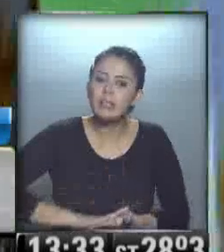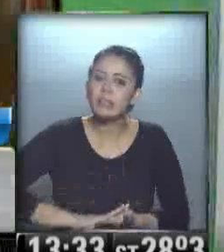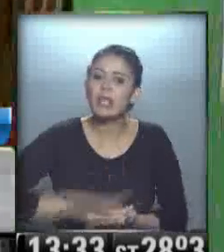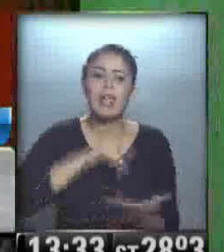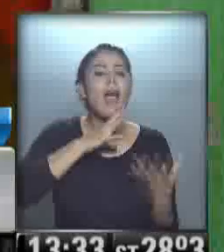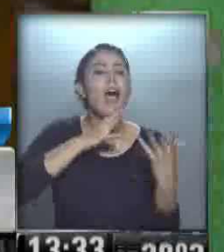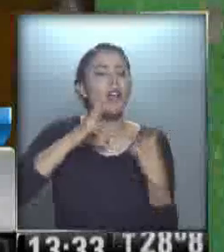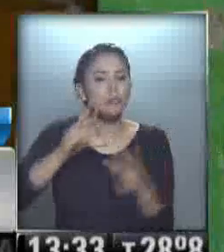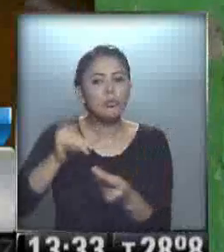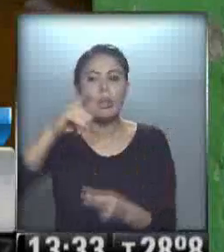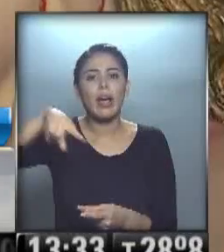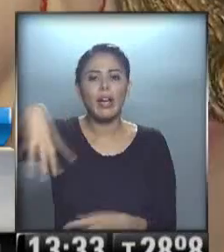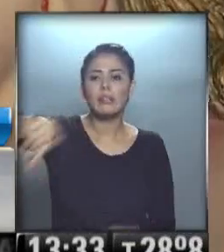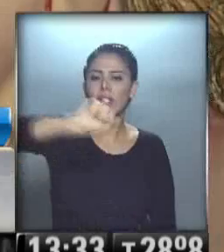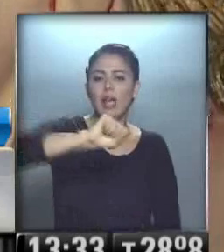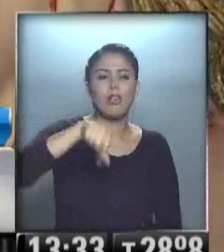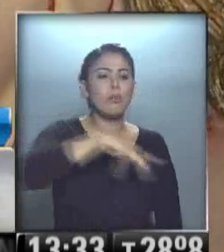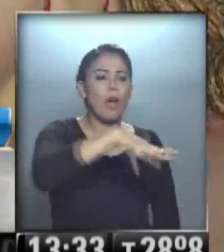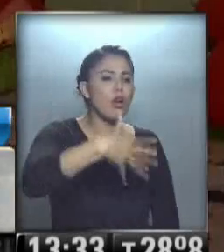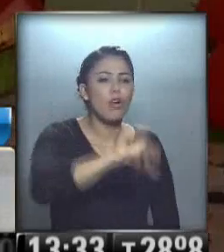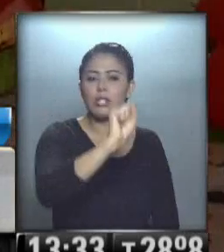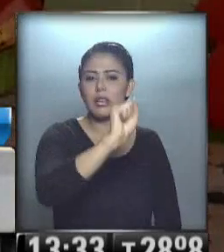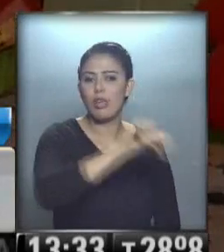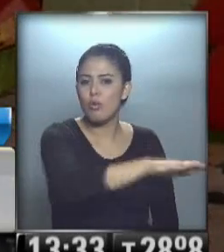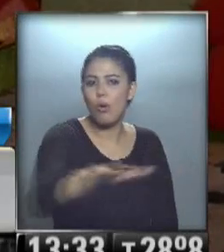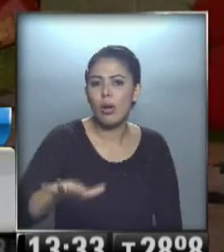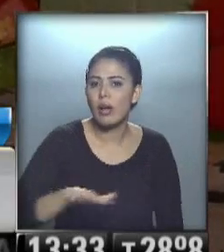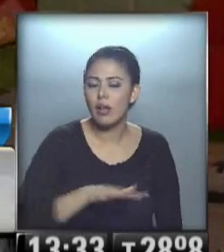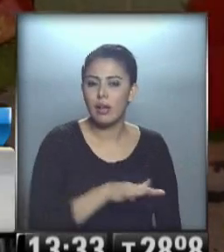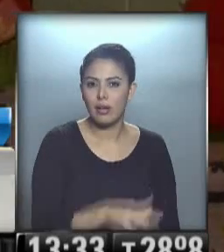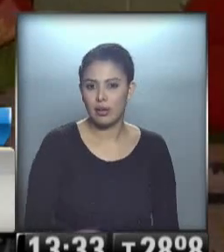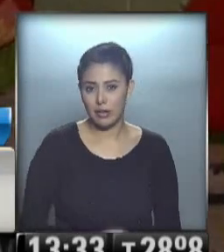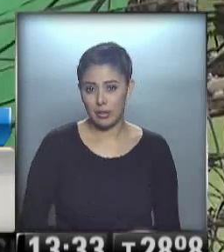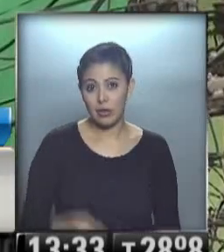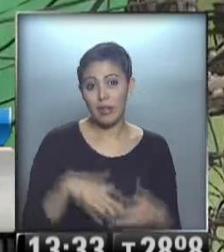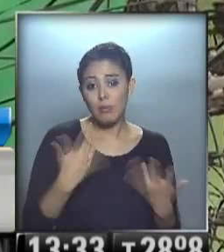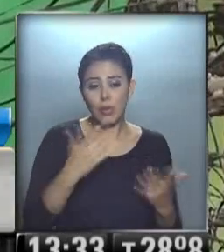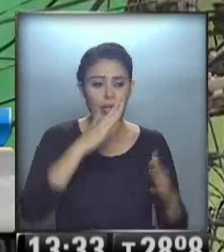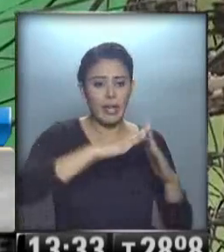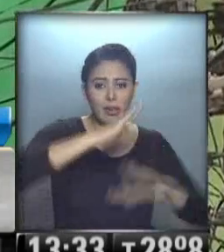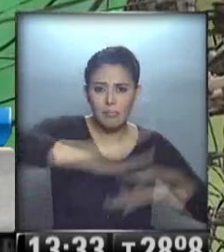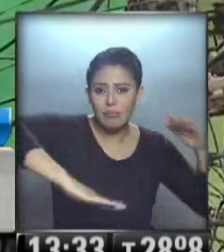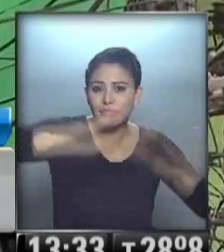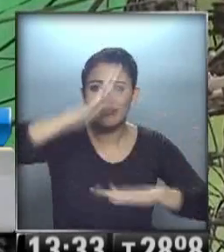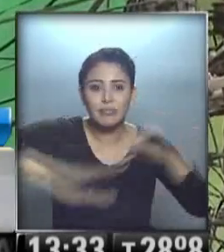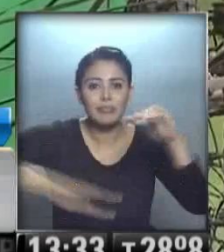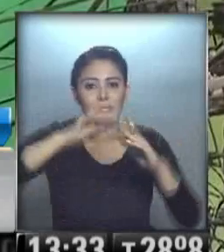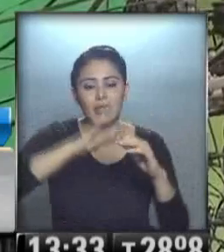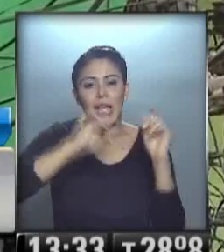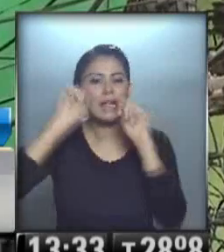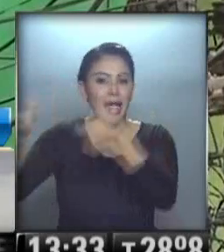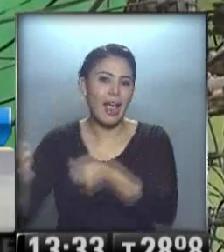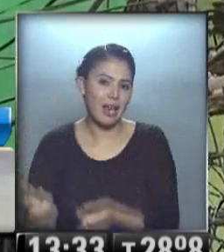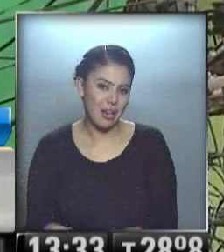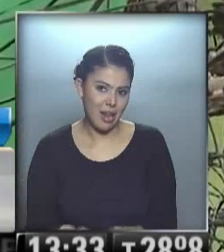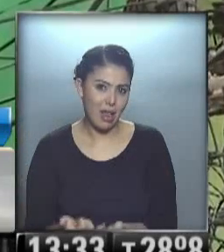iba a sacar de allá, que iba a conseguir una finca para hacer unas casas para regalárselas